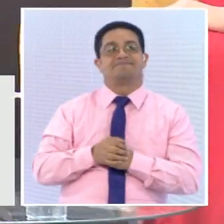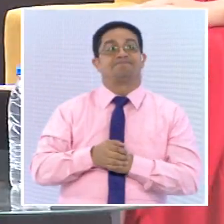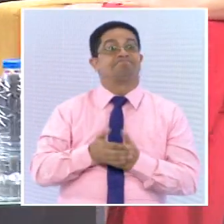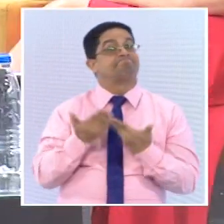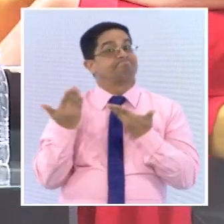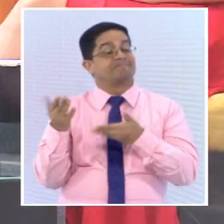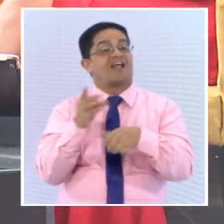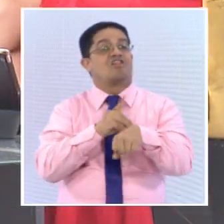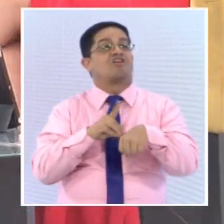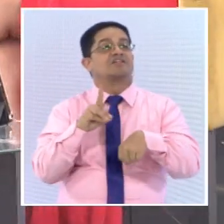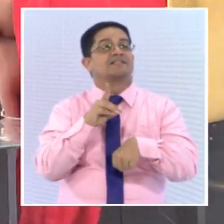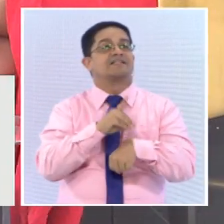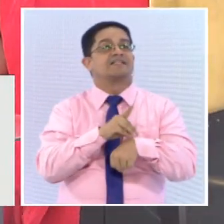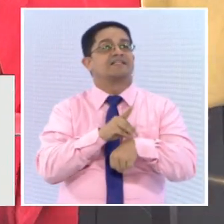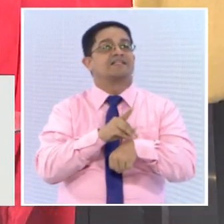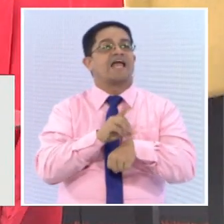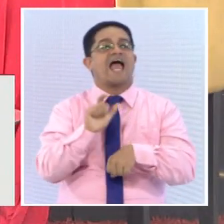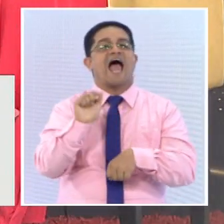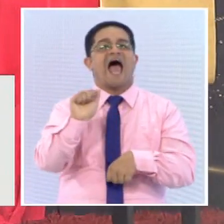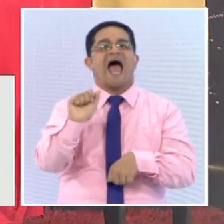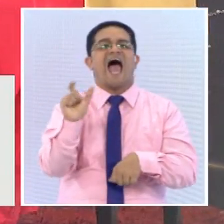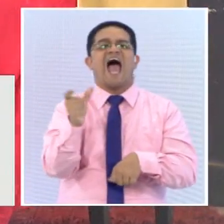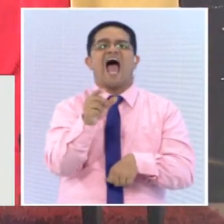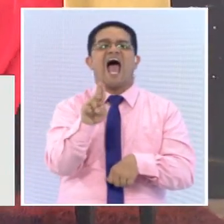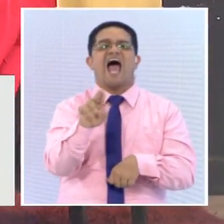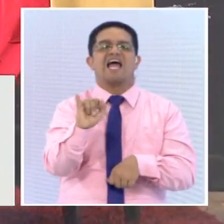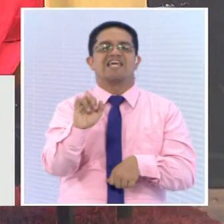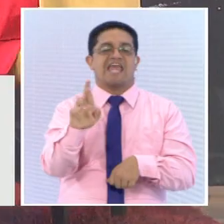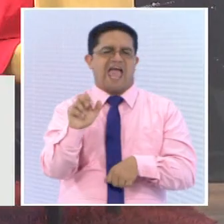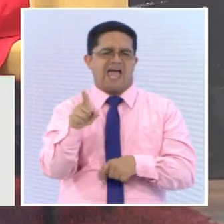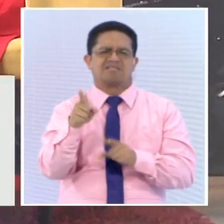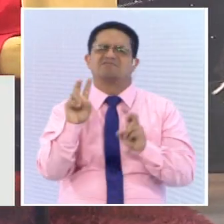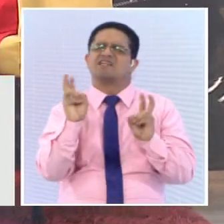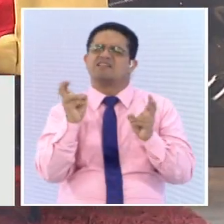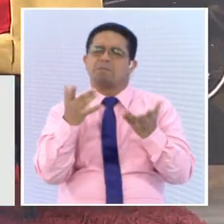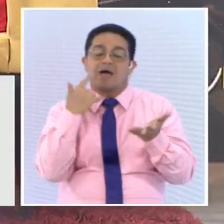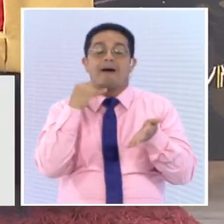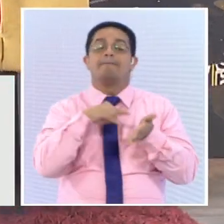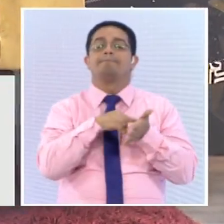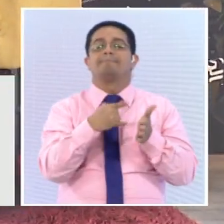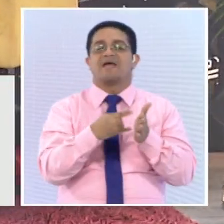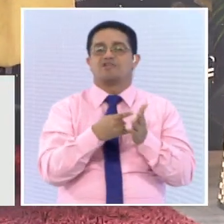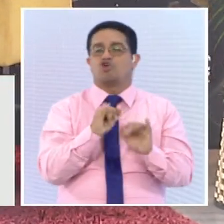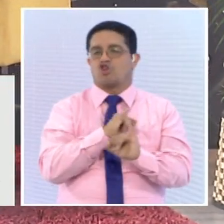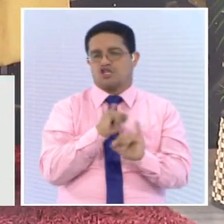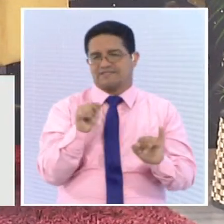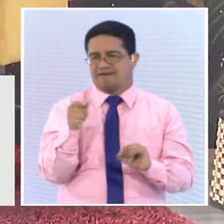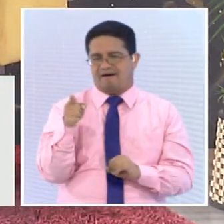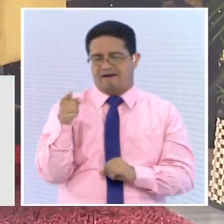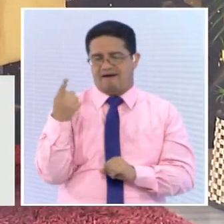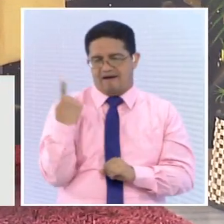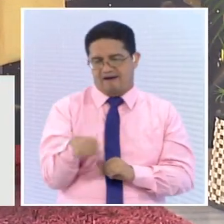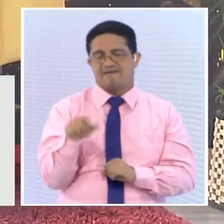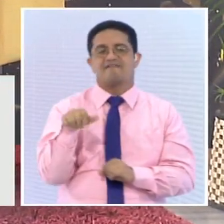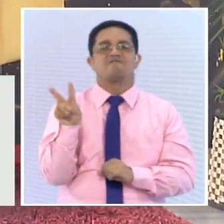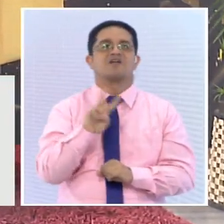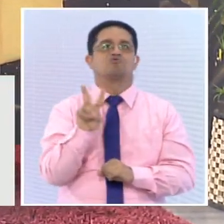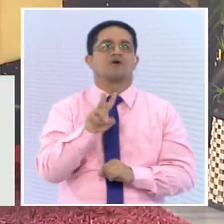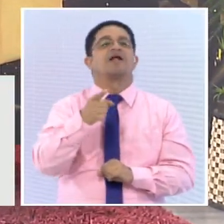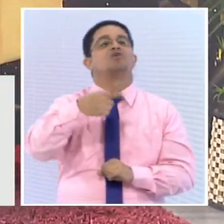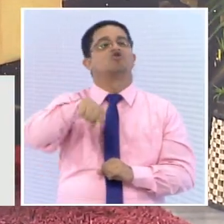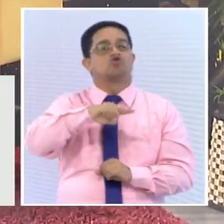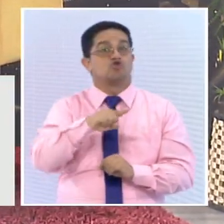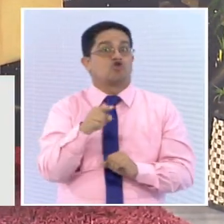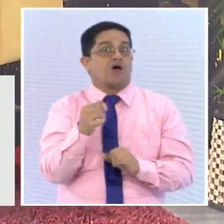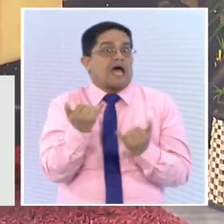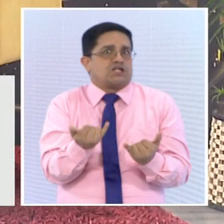Estuvimos conversando con el doctor Pedro Aguiar, cardiólogo, y estuvimos conversando sobre este método disponible en nuestro país. De esta manera nosotros vamos a